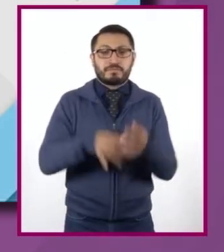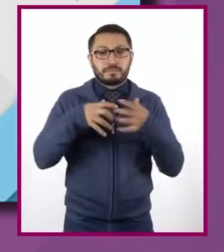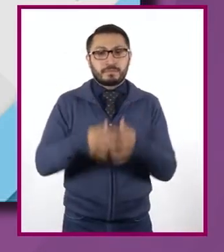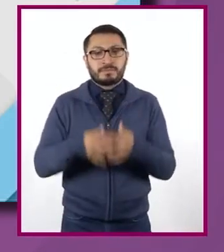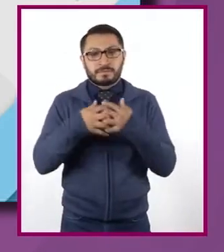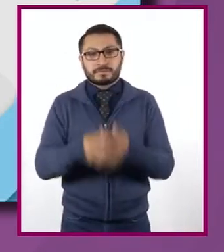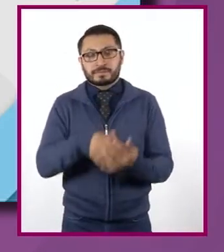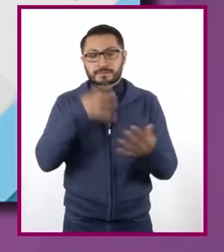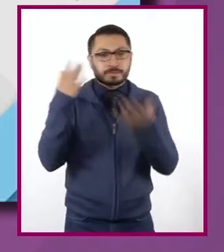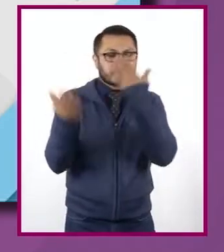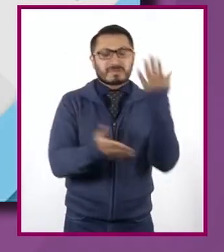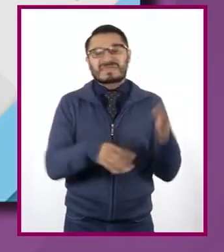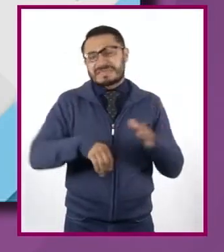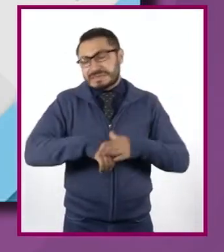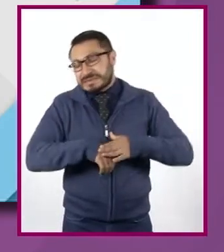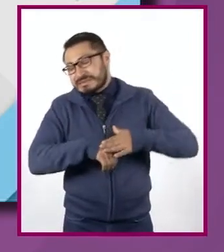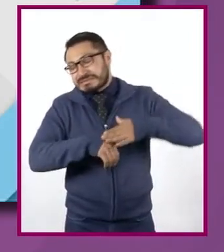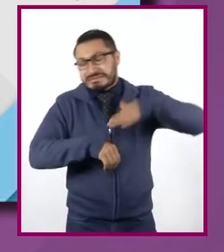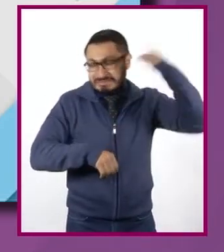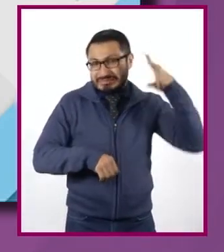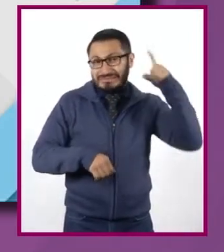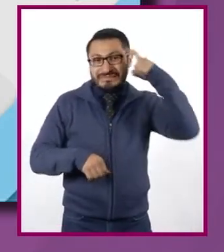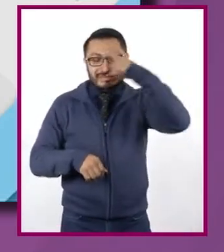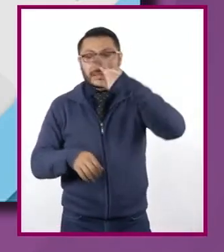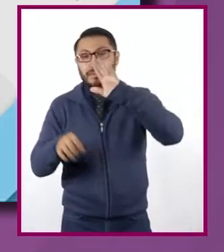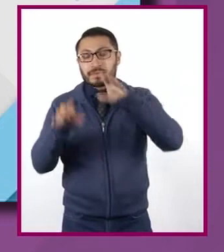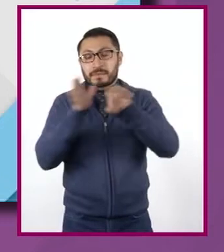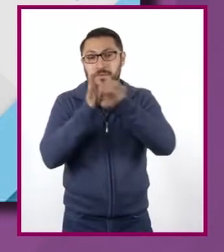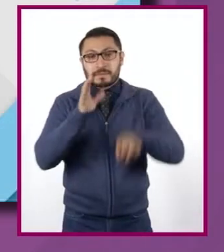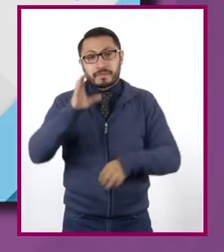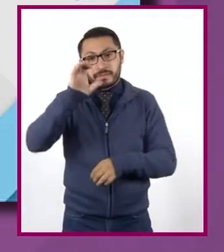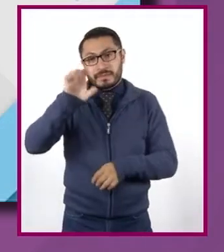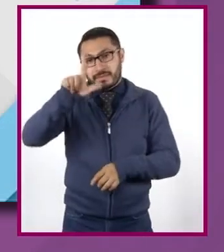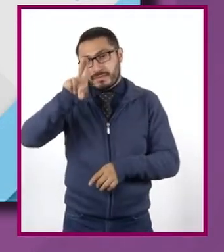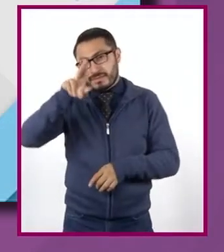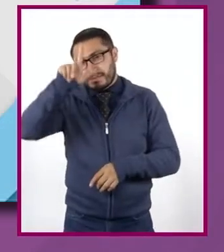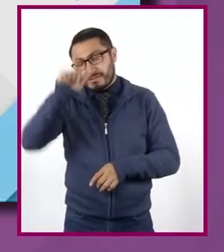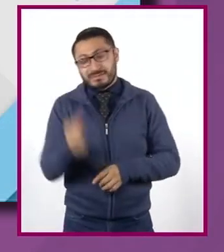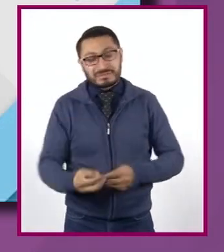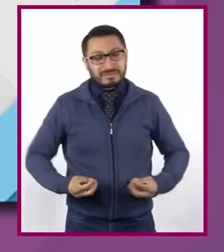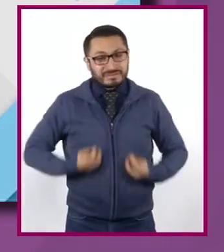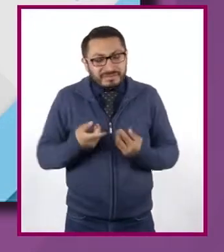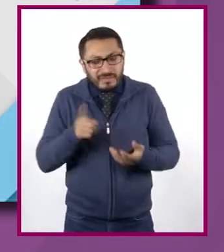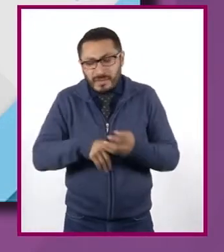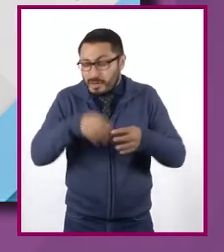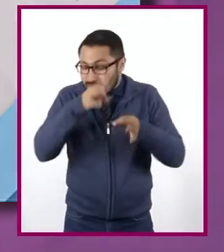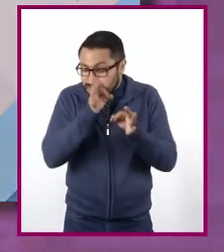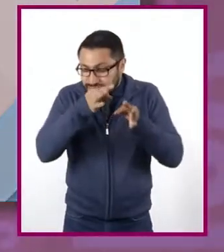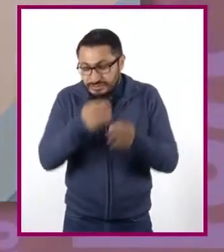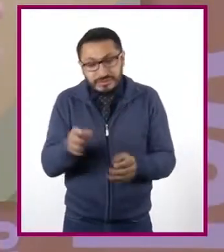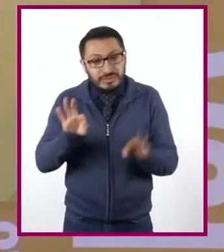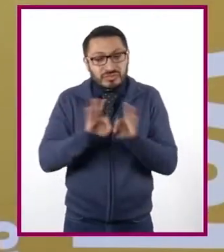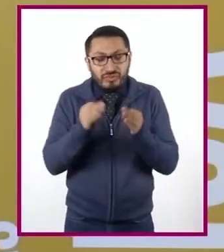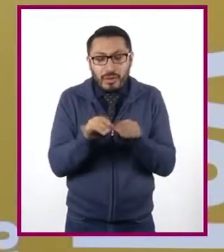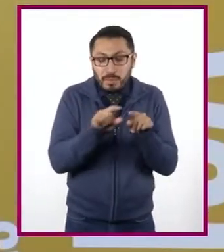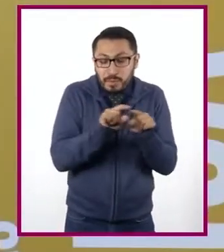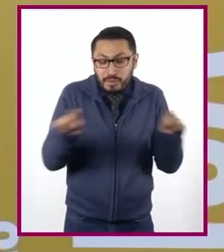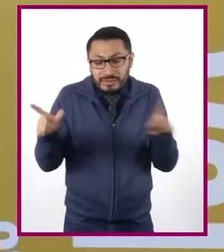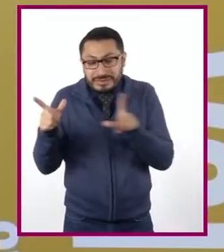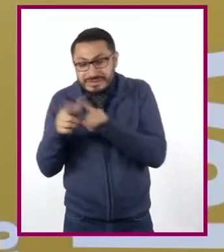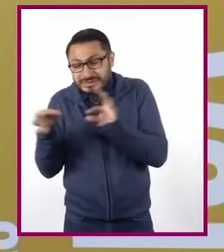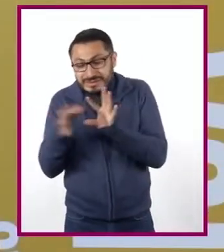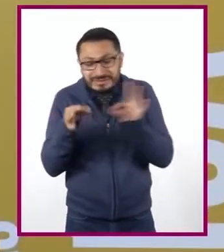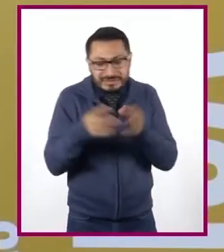más complicados. Por ejemplo, una célula viva o un organismo y las ecuaciones para describirlos se complican